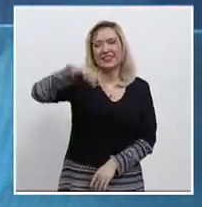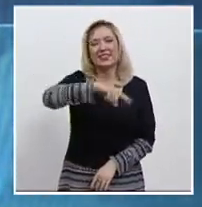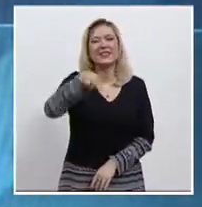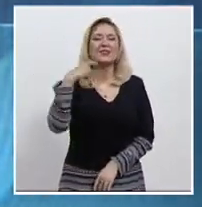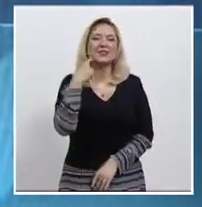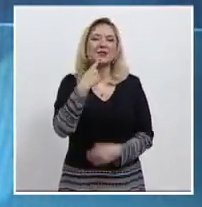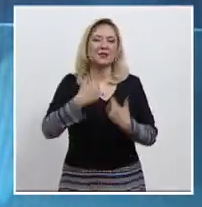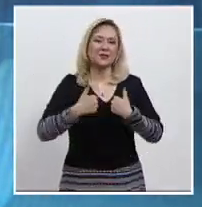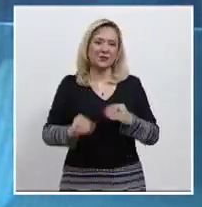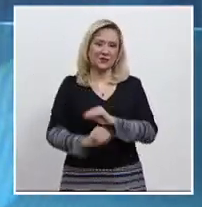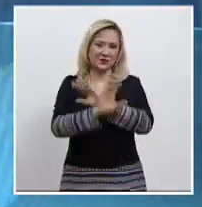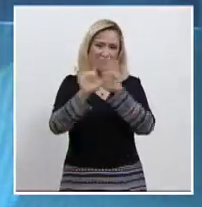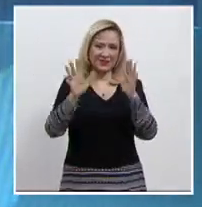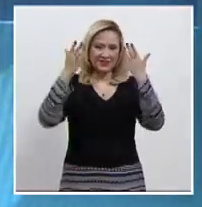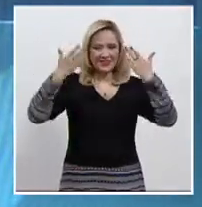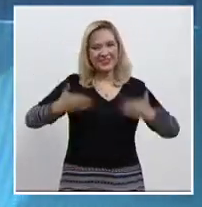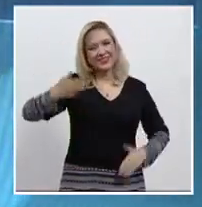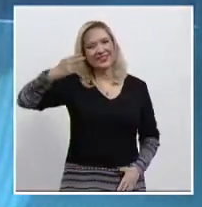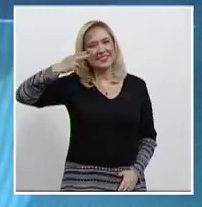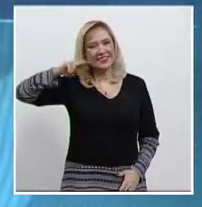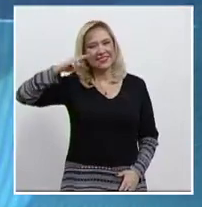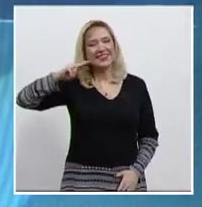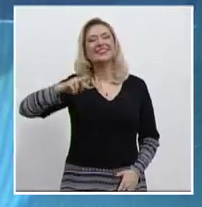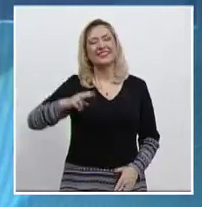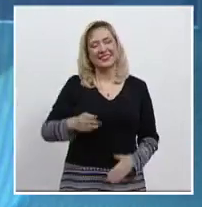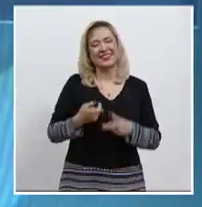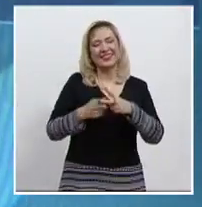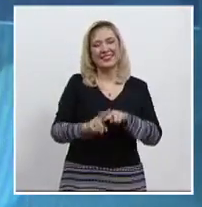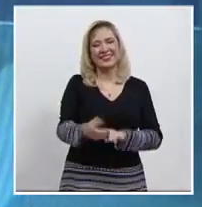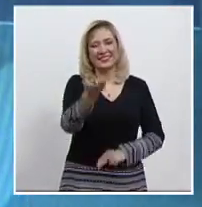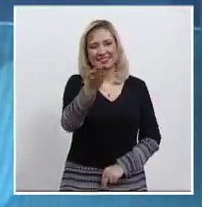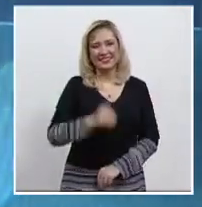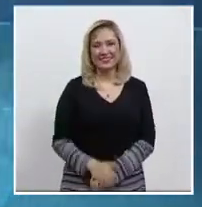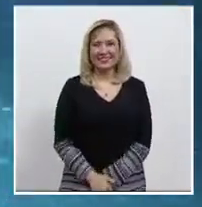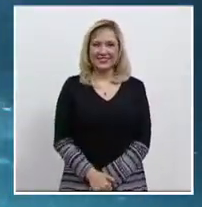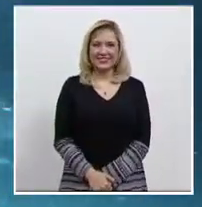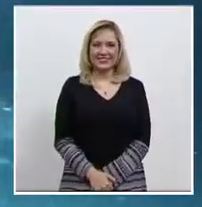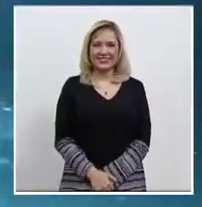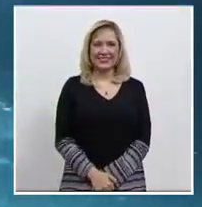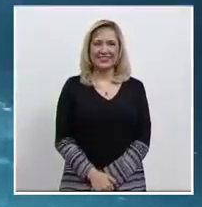el apoyo de Nidia Díaz. Ahora sí, comenzamos.